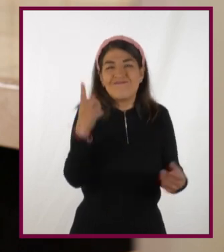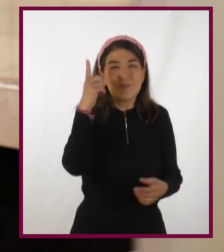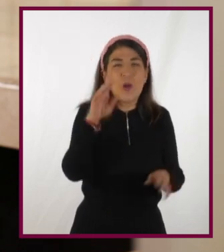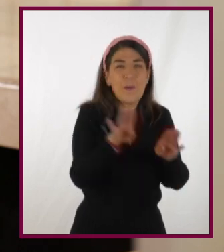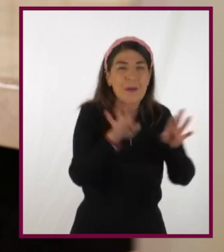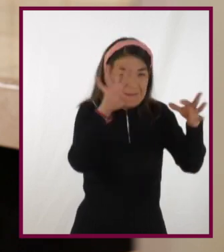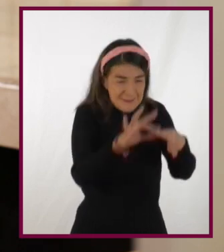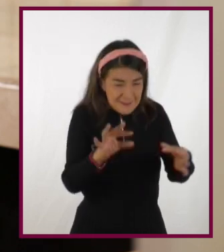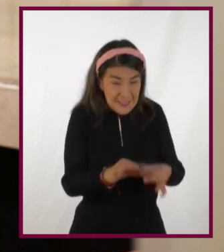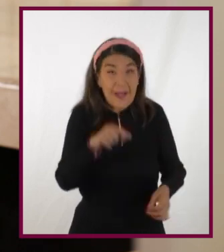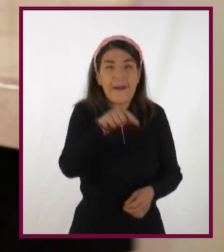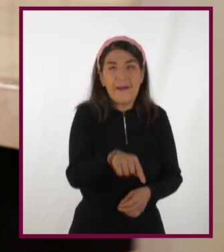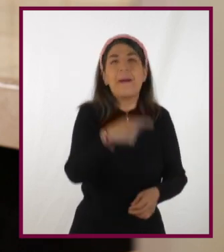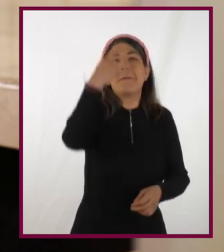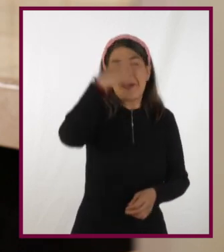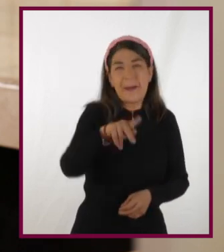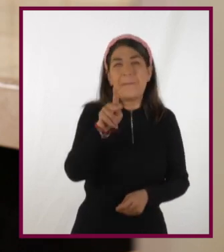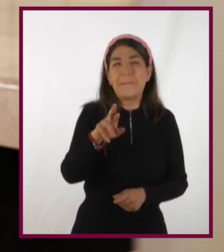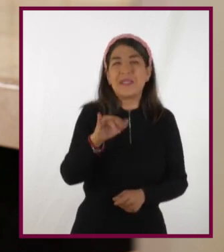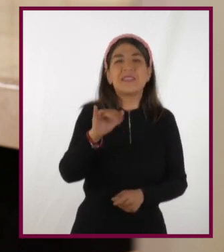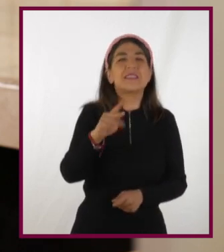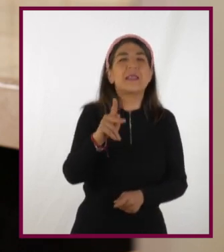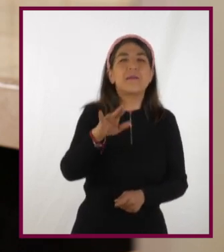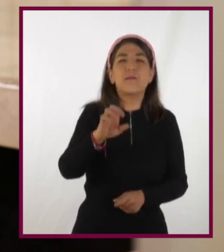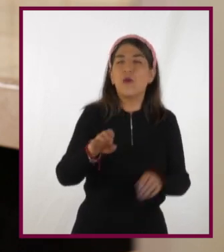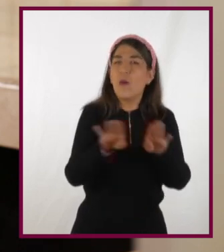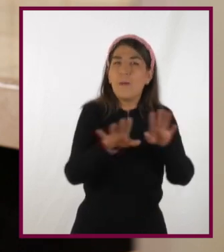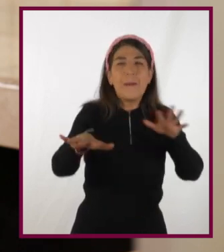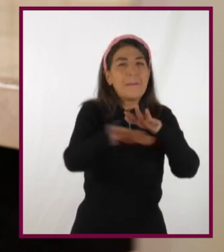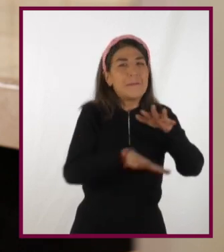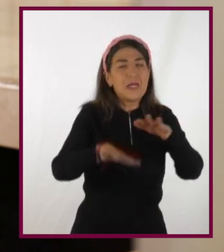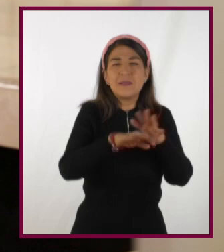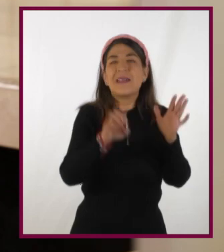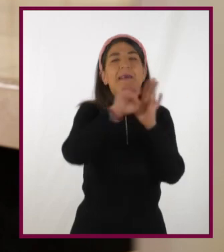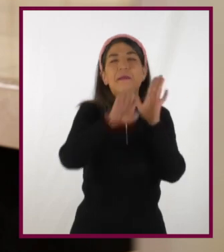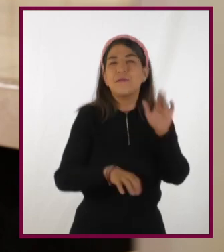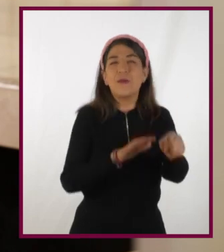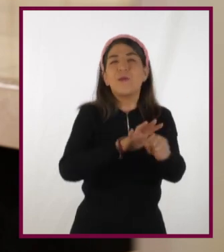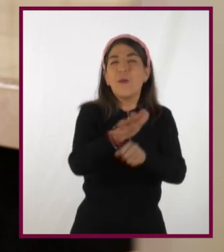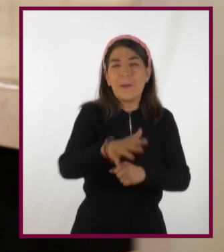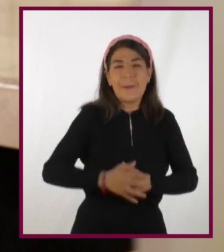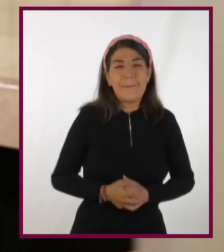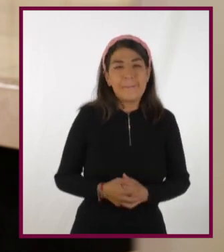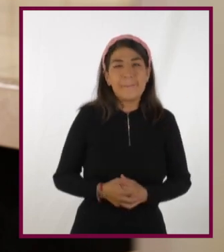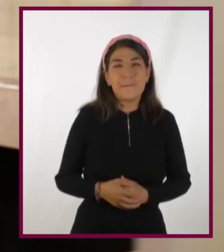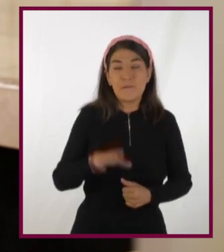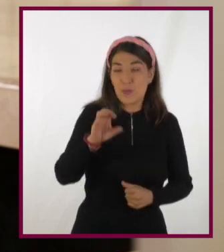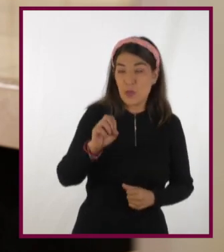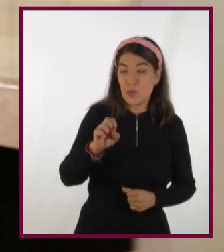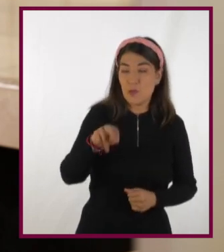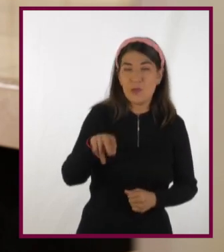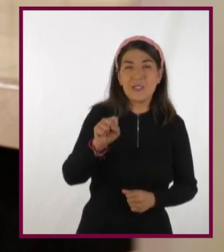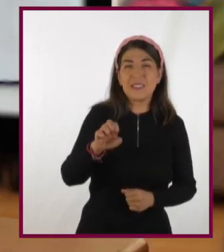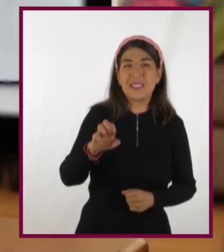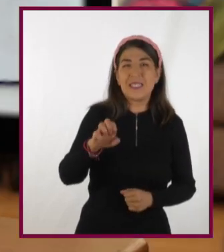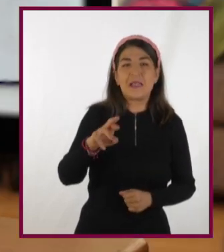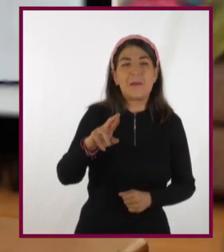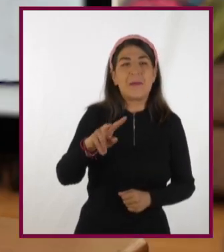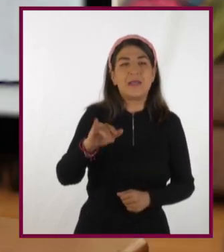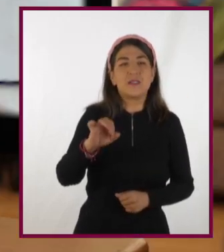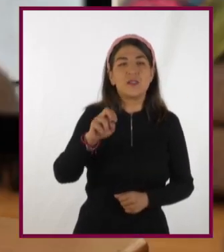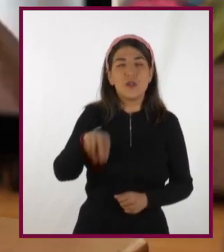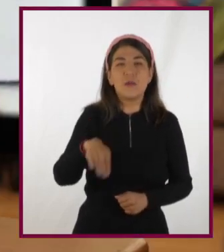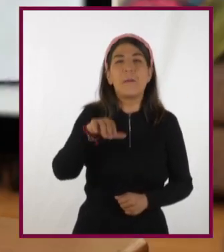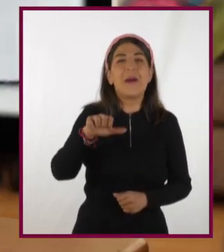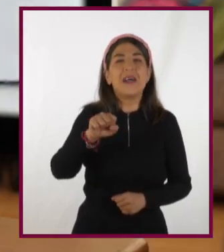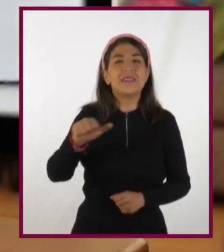sofisticadas en torno a estos principios básicos. Un clásico ejemplo de un principio es el principio de conservación de masa, ¿no?